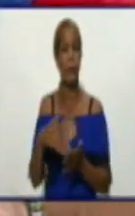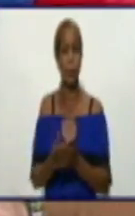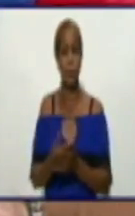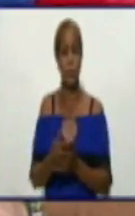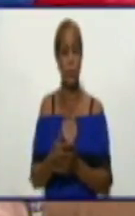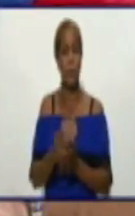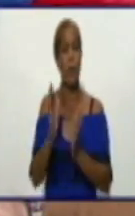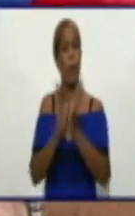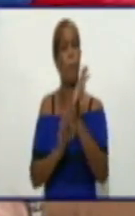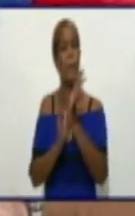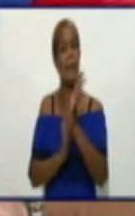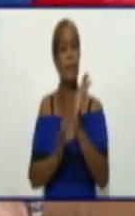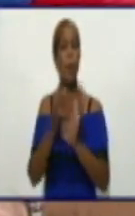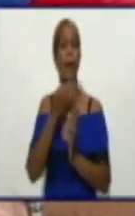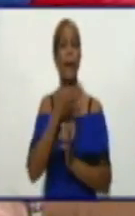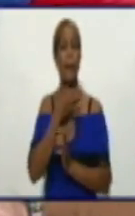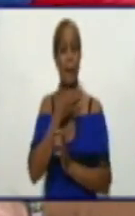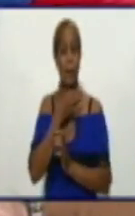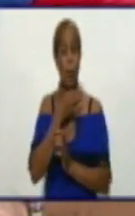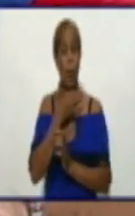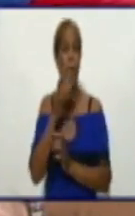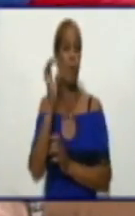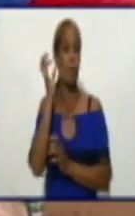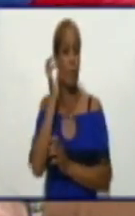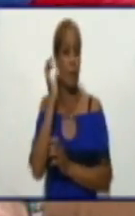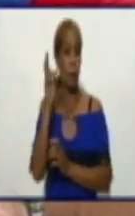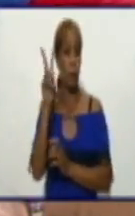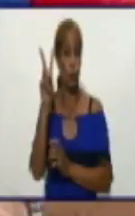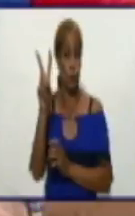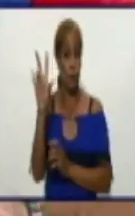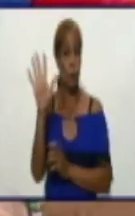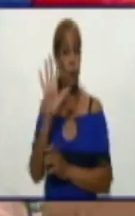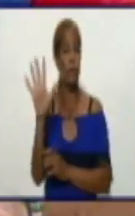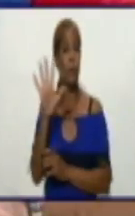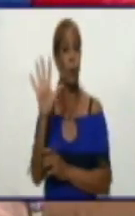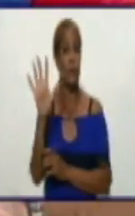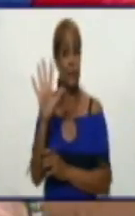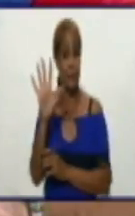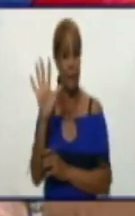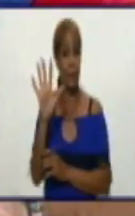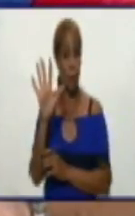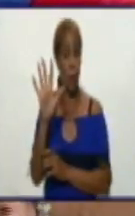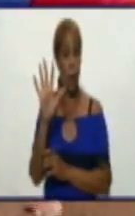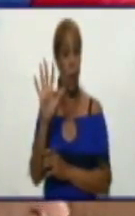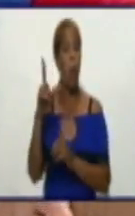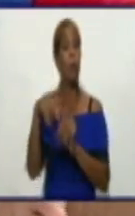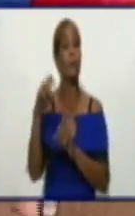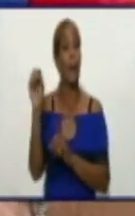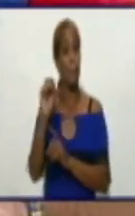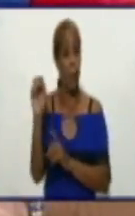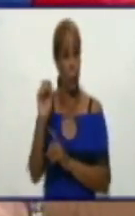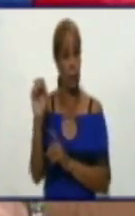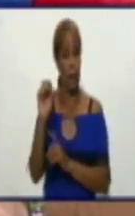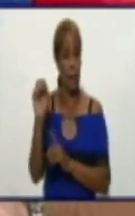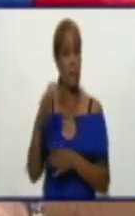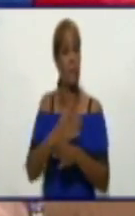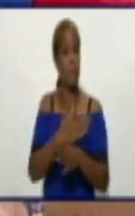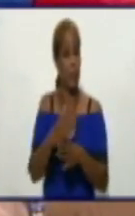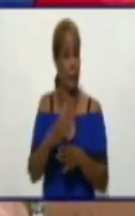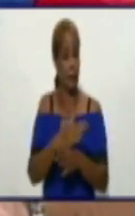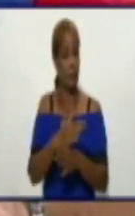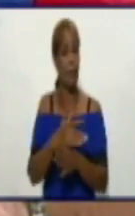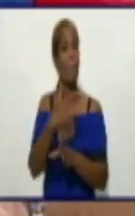enero y febrero 255 medios de transporte con estas características. 255 medios de transporte. Aquí señalo, y